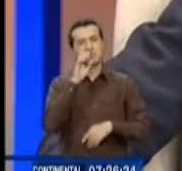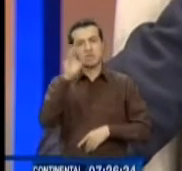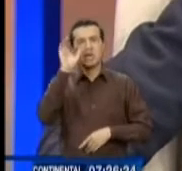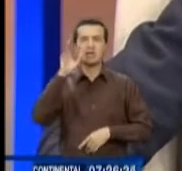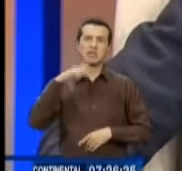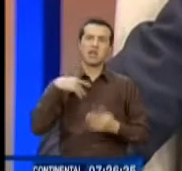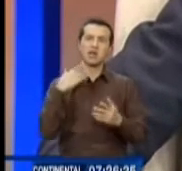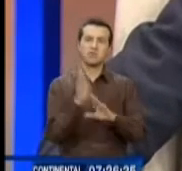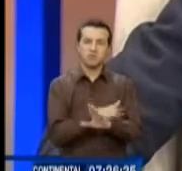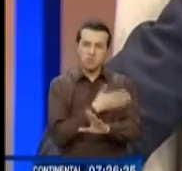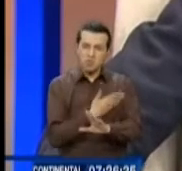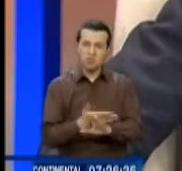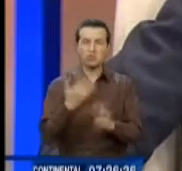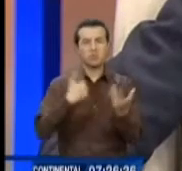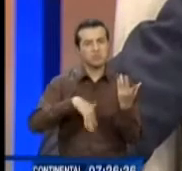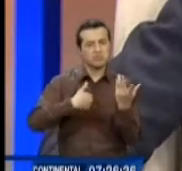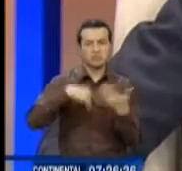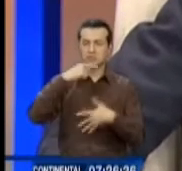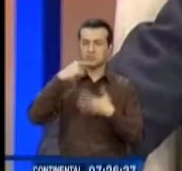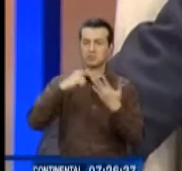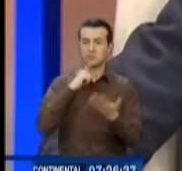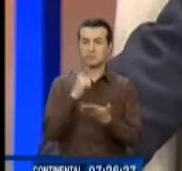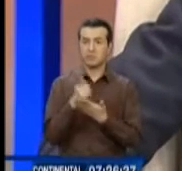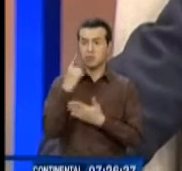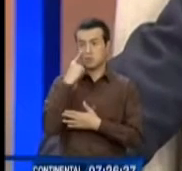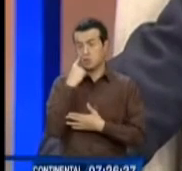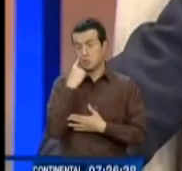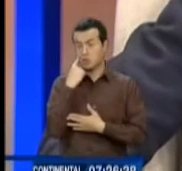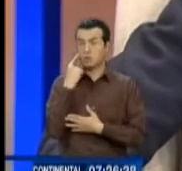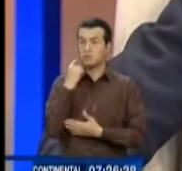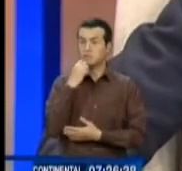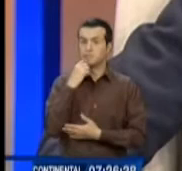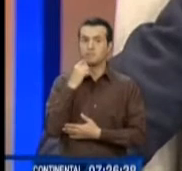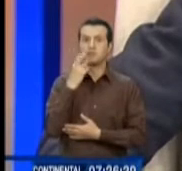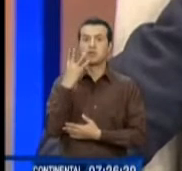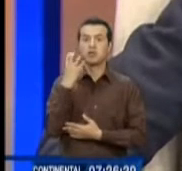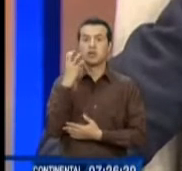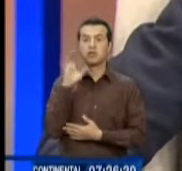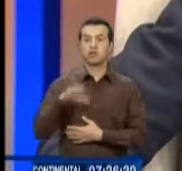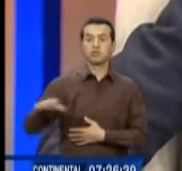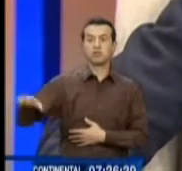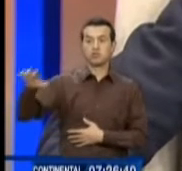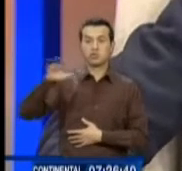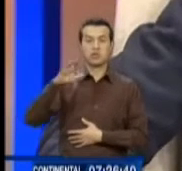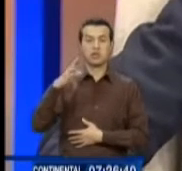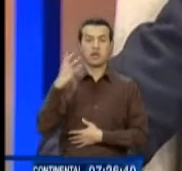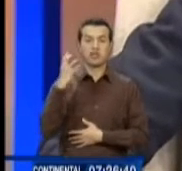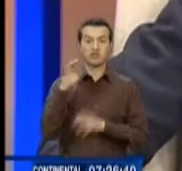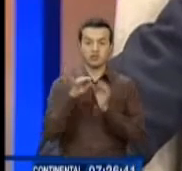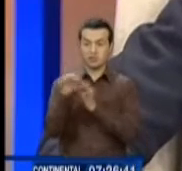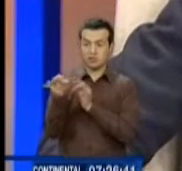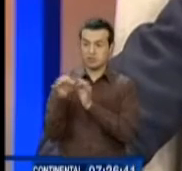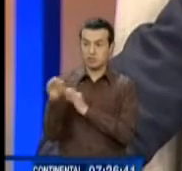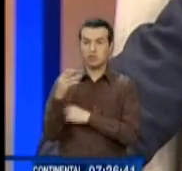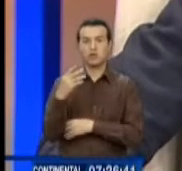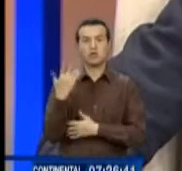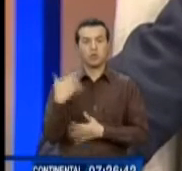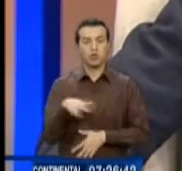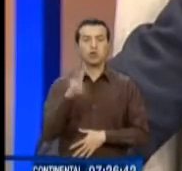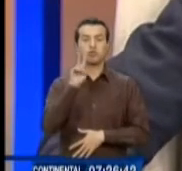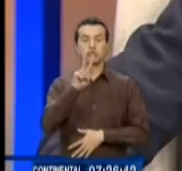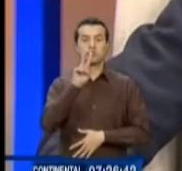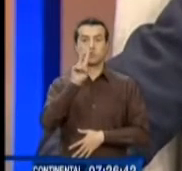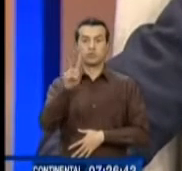música, etcétera, ¿no? Hicimos un casting en 14 de los 15 cantones de la SUAY. Alrededor de